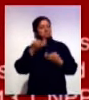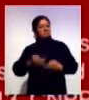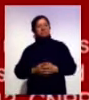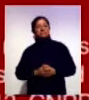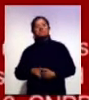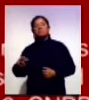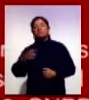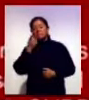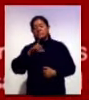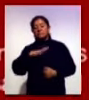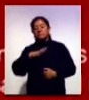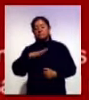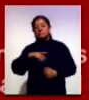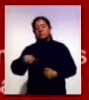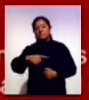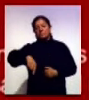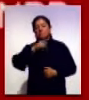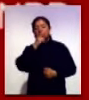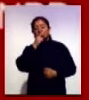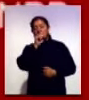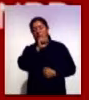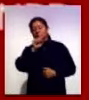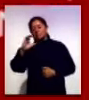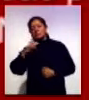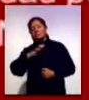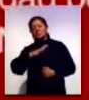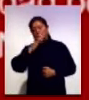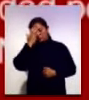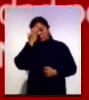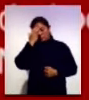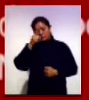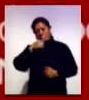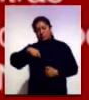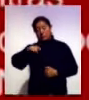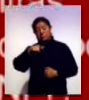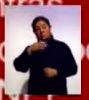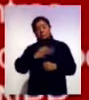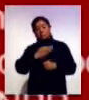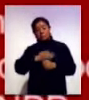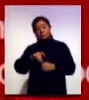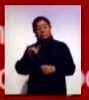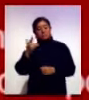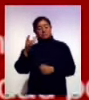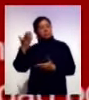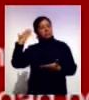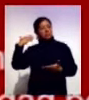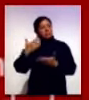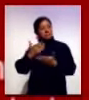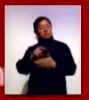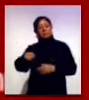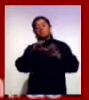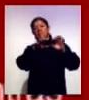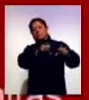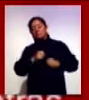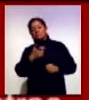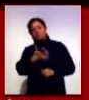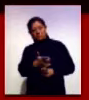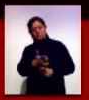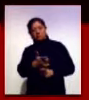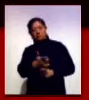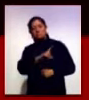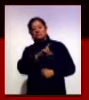estrategias operativas a cargo de la Policía de Investigación, se tuvo conocimiento que el hoy imputado en julio de este año amagó a la víctima con un arma de fuego para